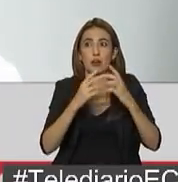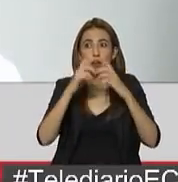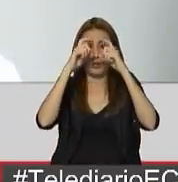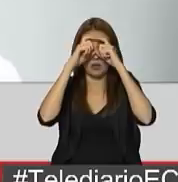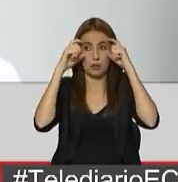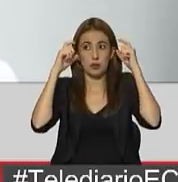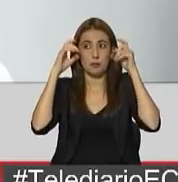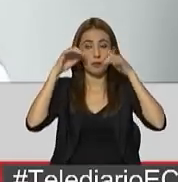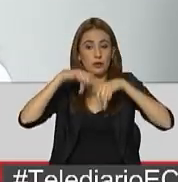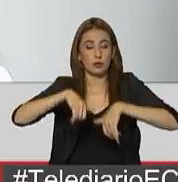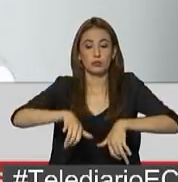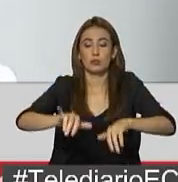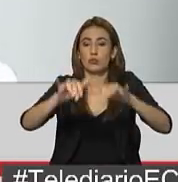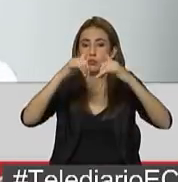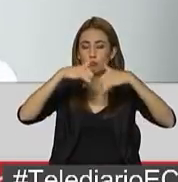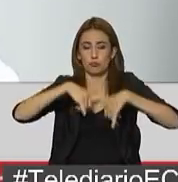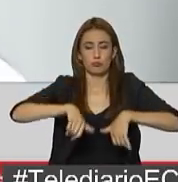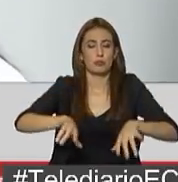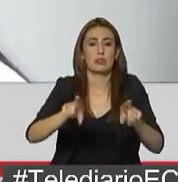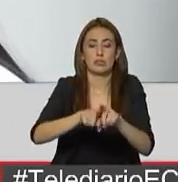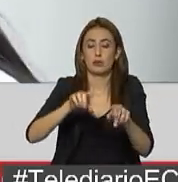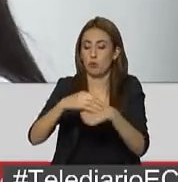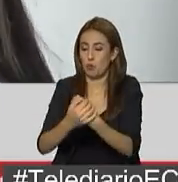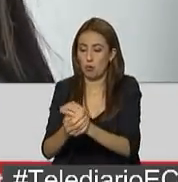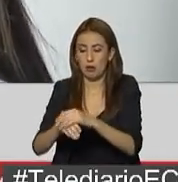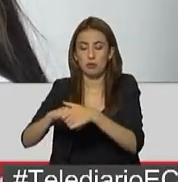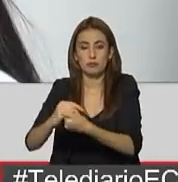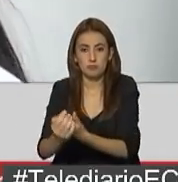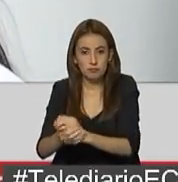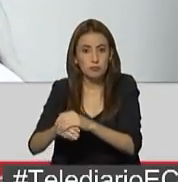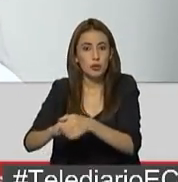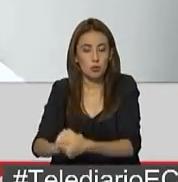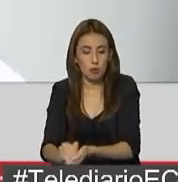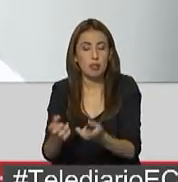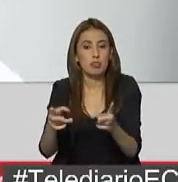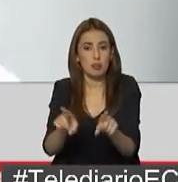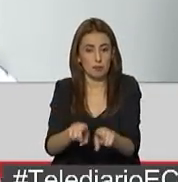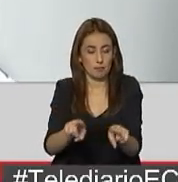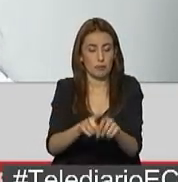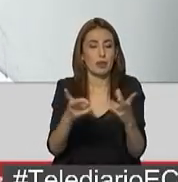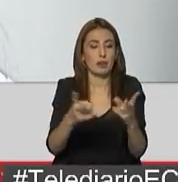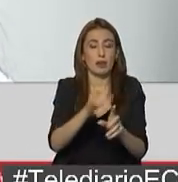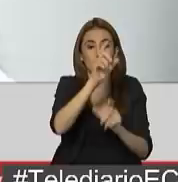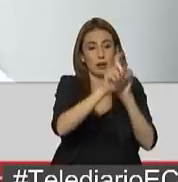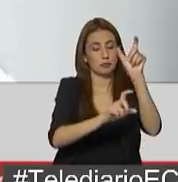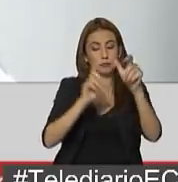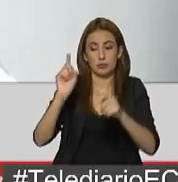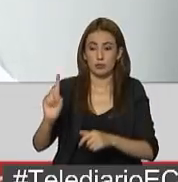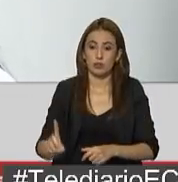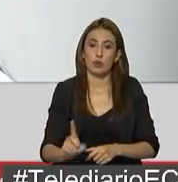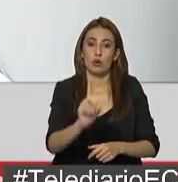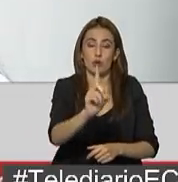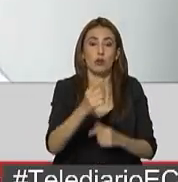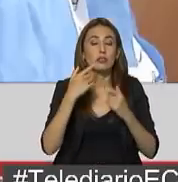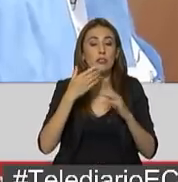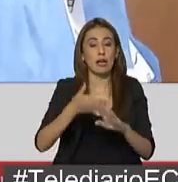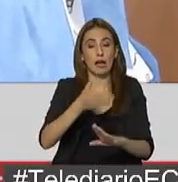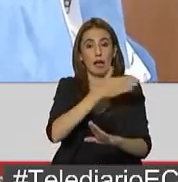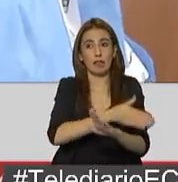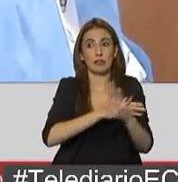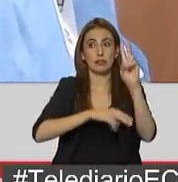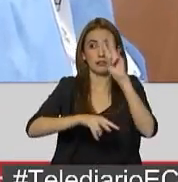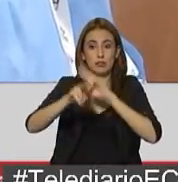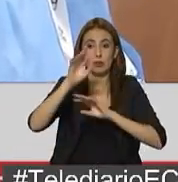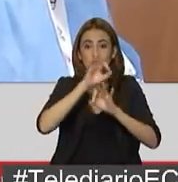gafas. Constantemente estamos con lavado de manos. Las personas que van a ingresar, todos los pacientes, primerito tienen que pasar por un proceso de desinfección. Si